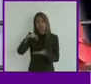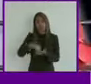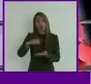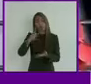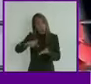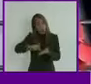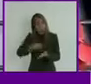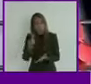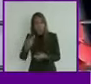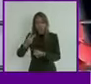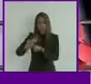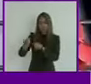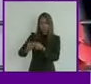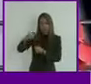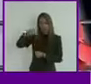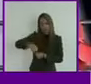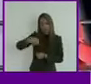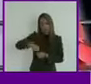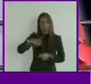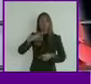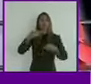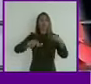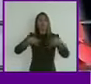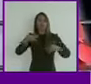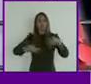invitar del tribunal.